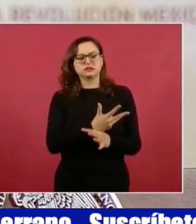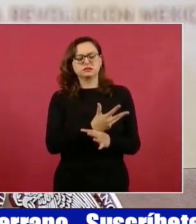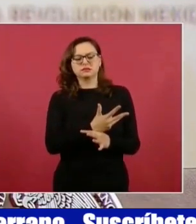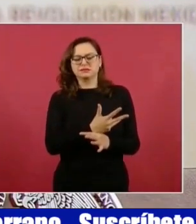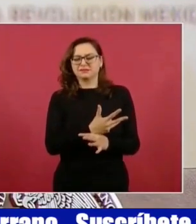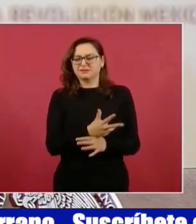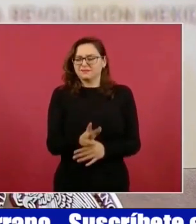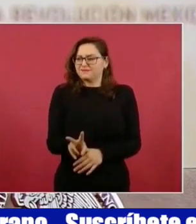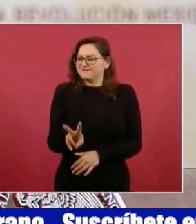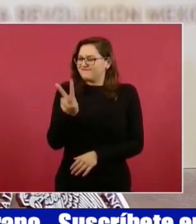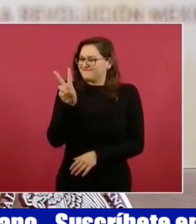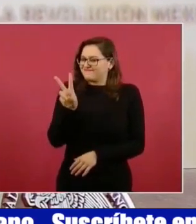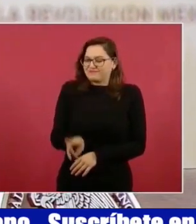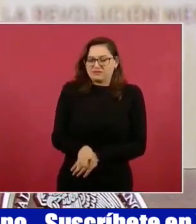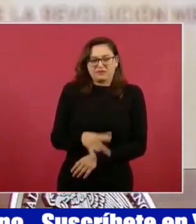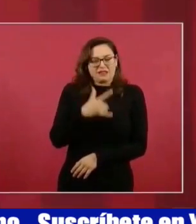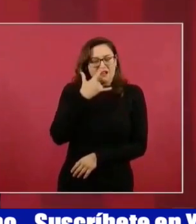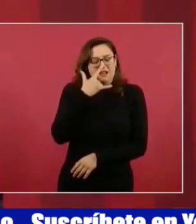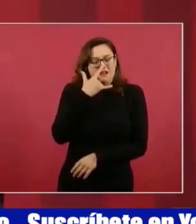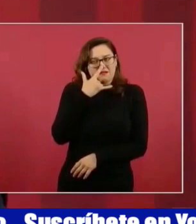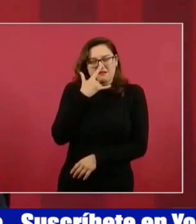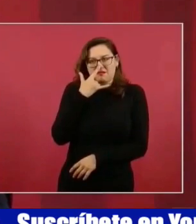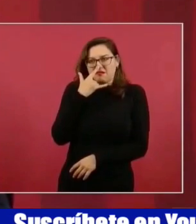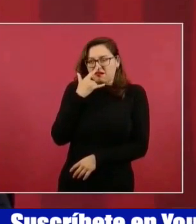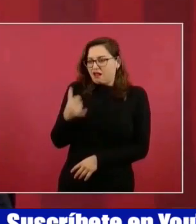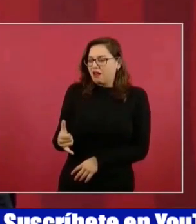extrañadísima, nunca